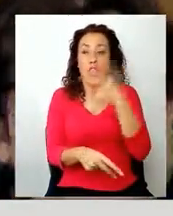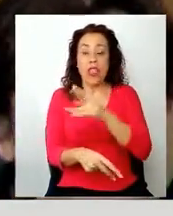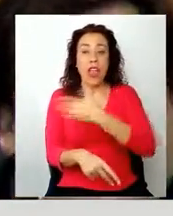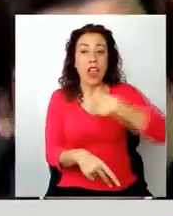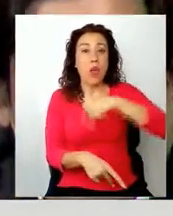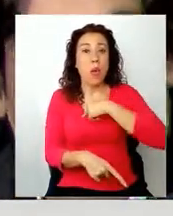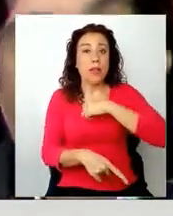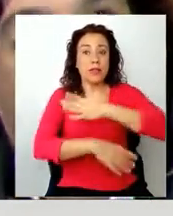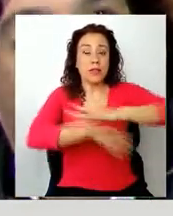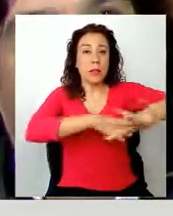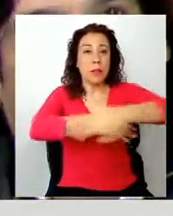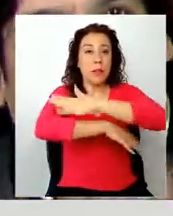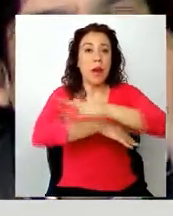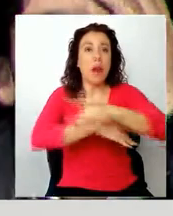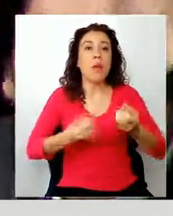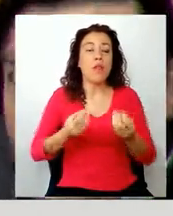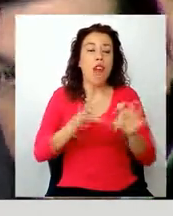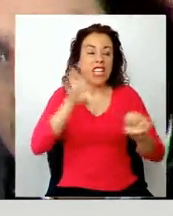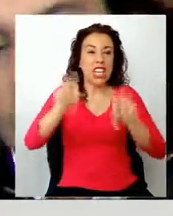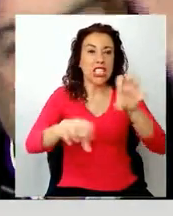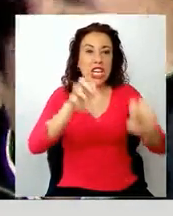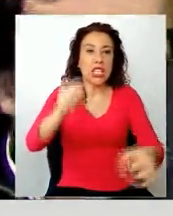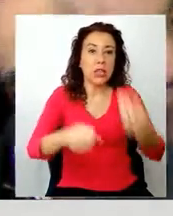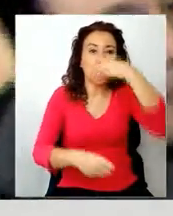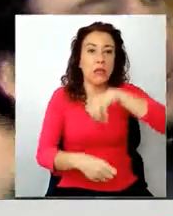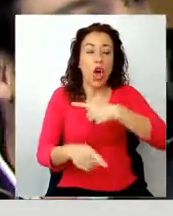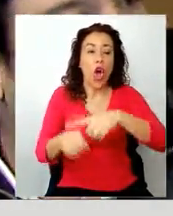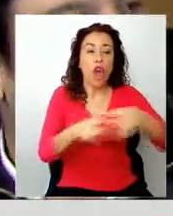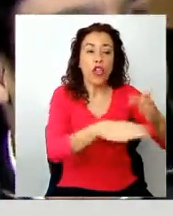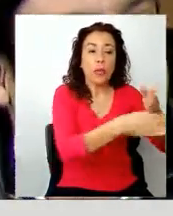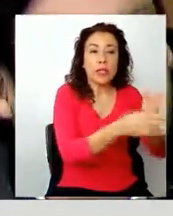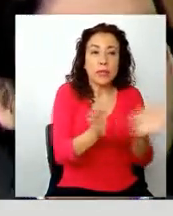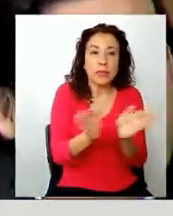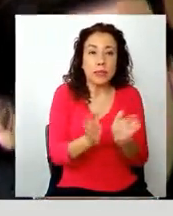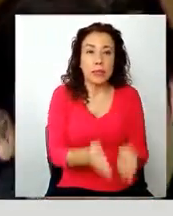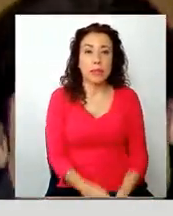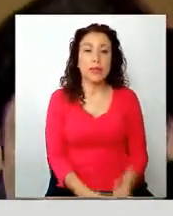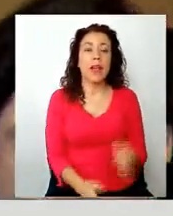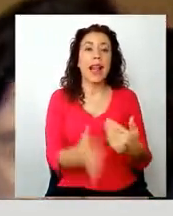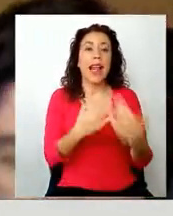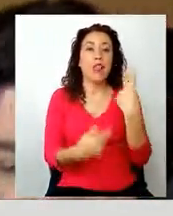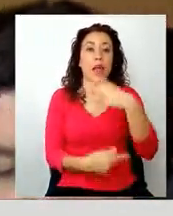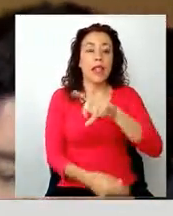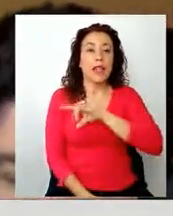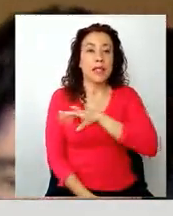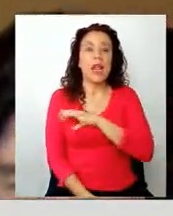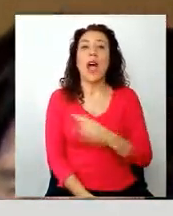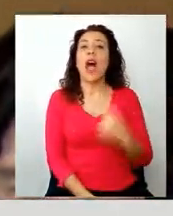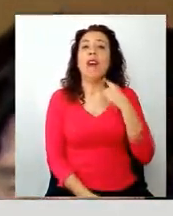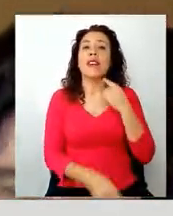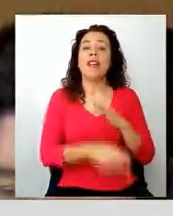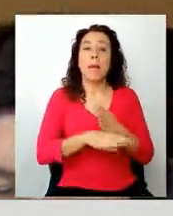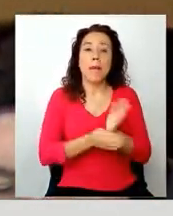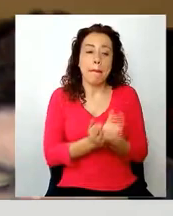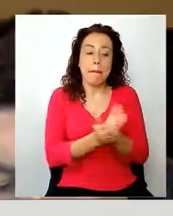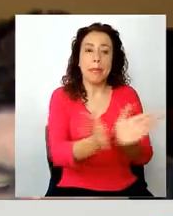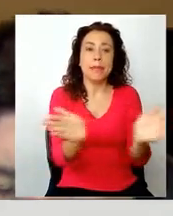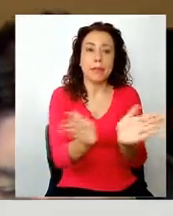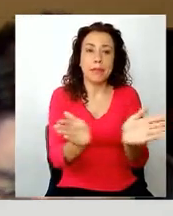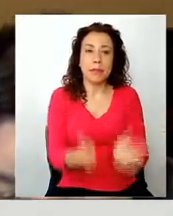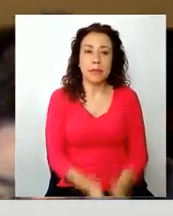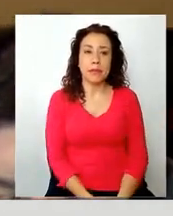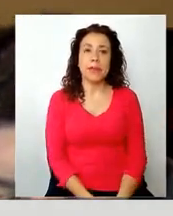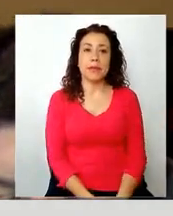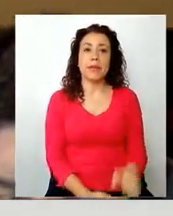genera un efecto Depredador Depredador en la fauna nativa afectando a la pesca artesanal la industria salmonera